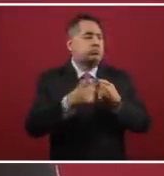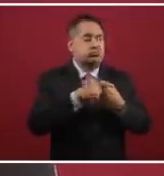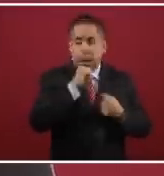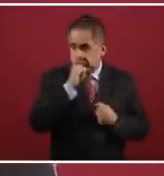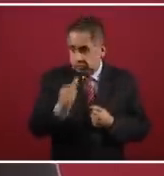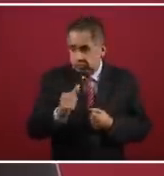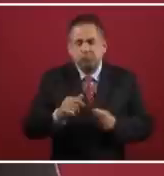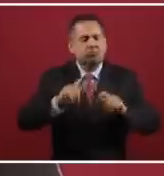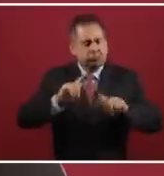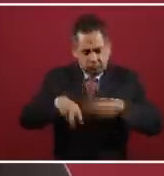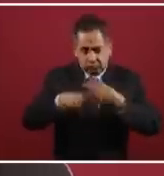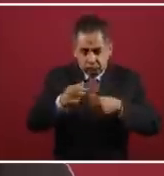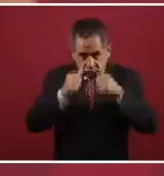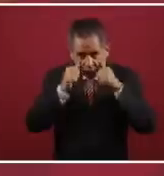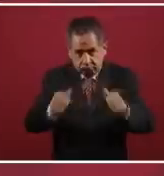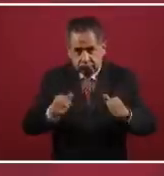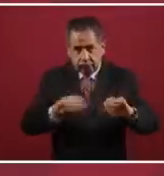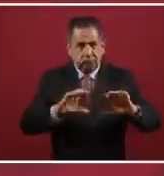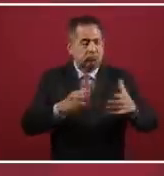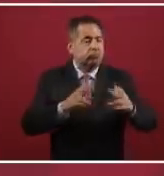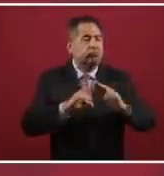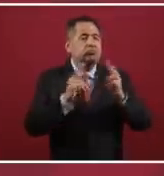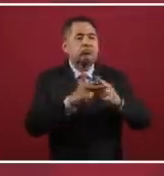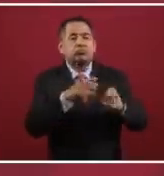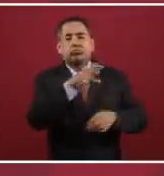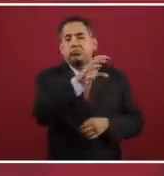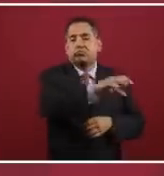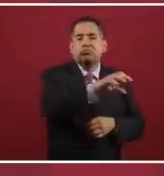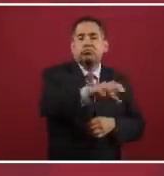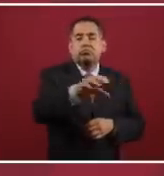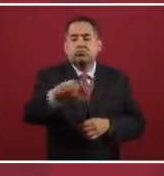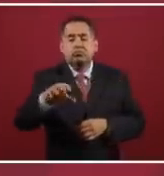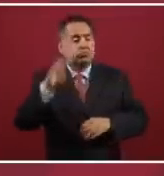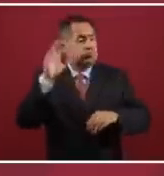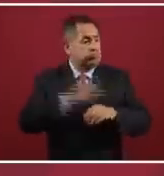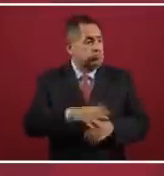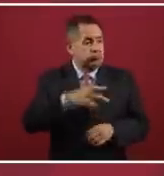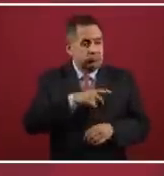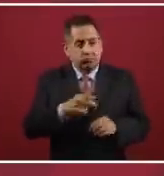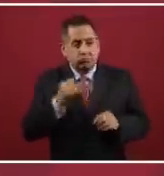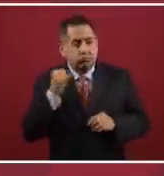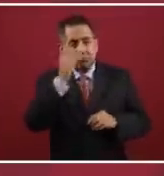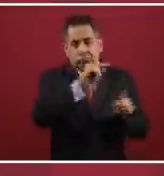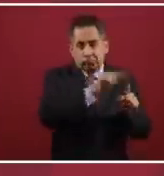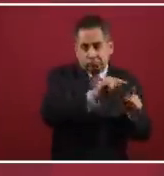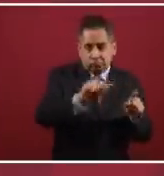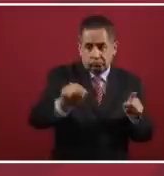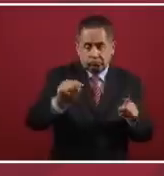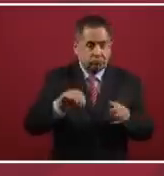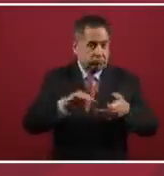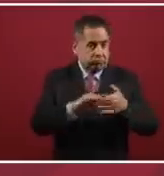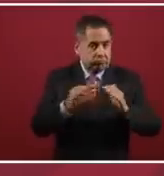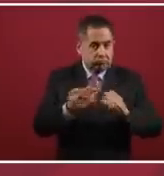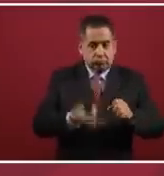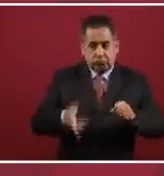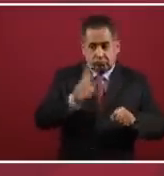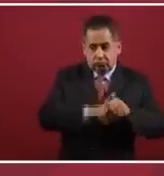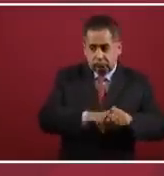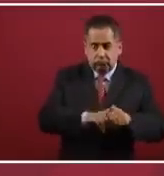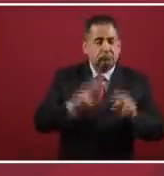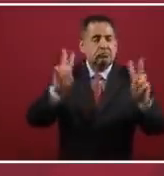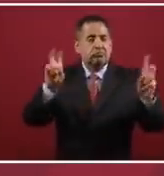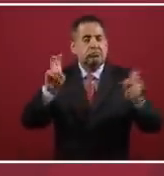1979 de crear unidades médicas rurales en las zonas más pobres del país y hospitales de segundo